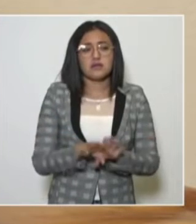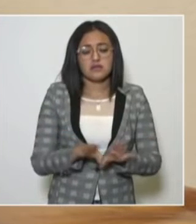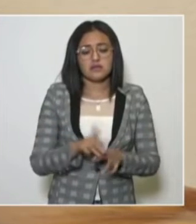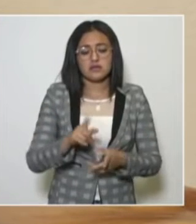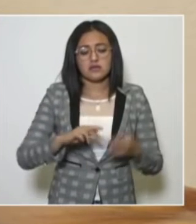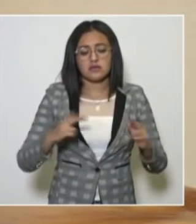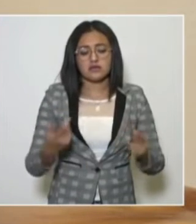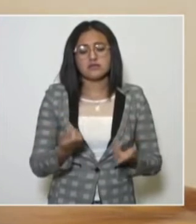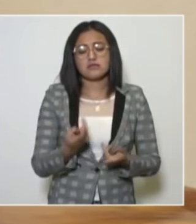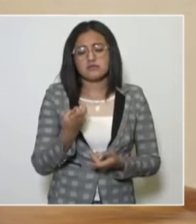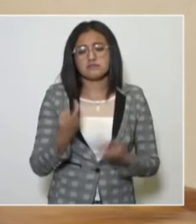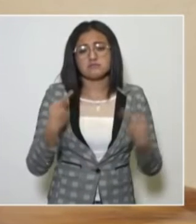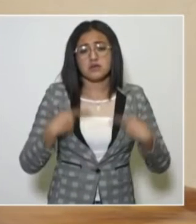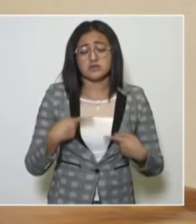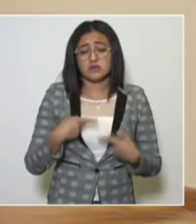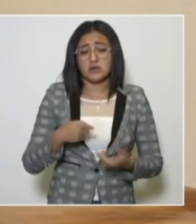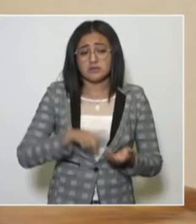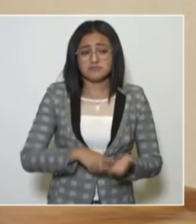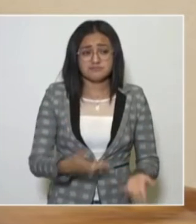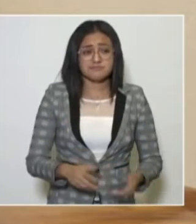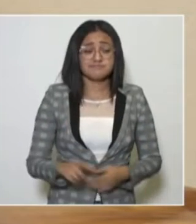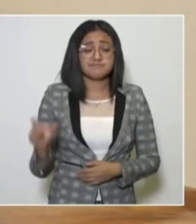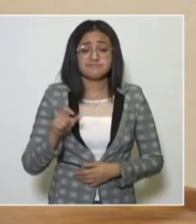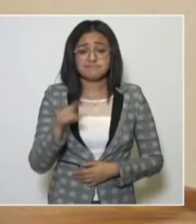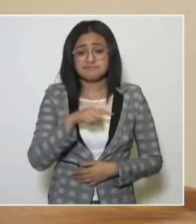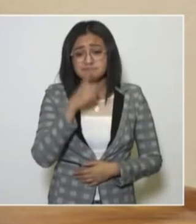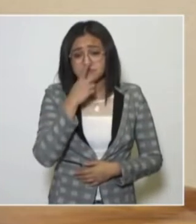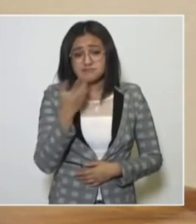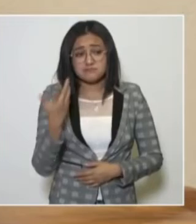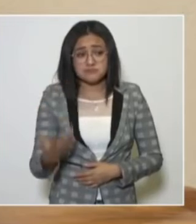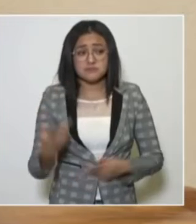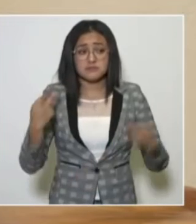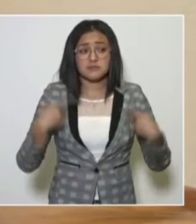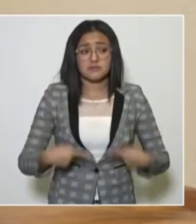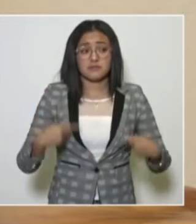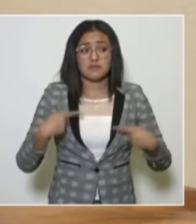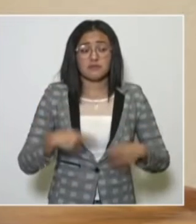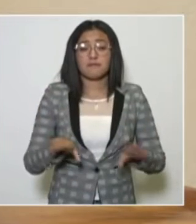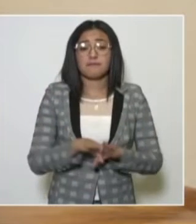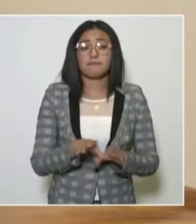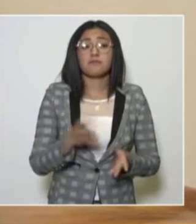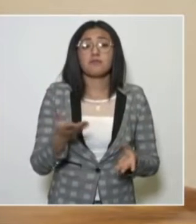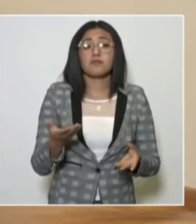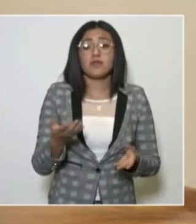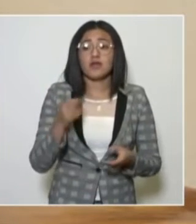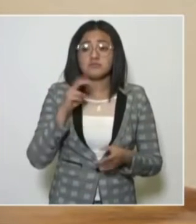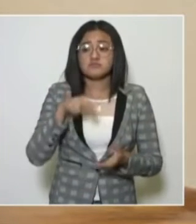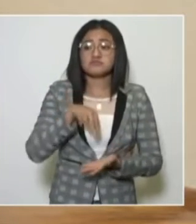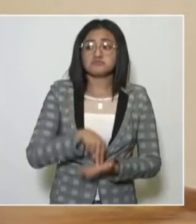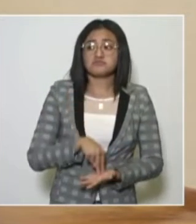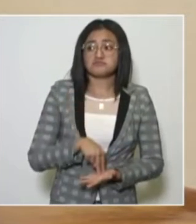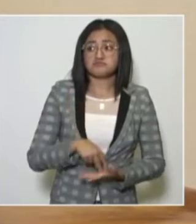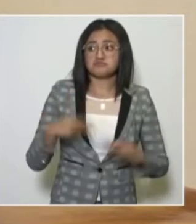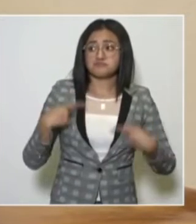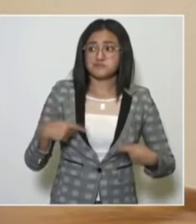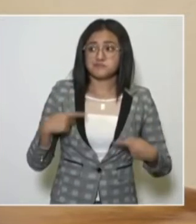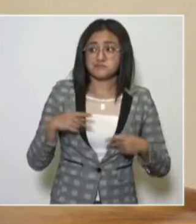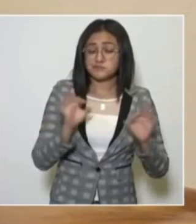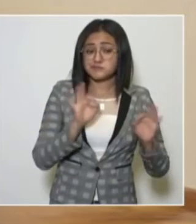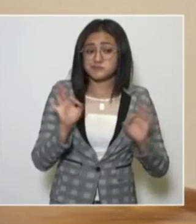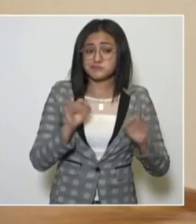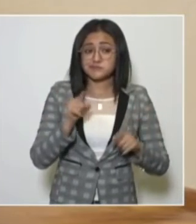este tipo de personas. Cuando hablan de extorsión, hablan de gentes paradas en las esquinas, que los